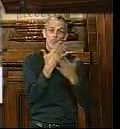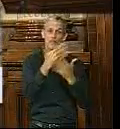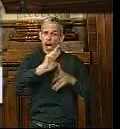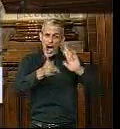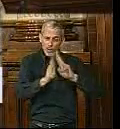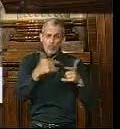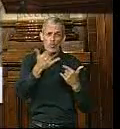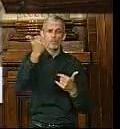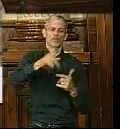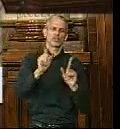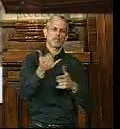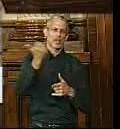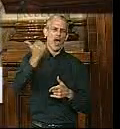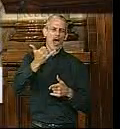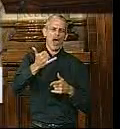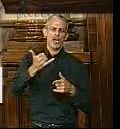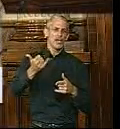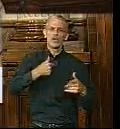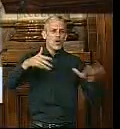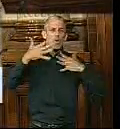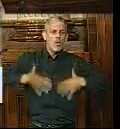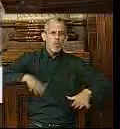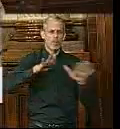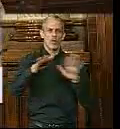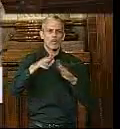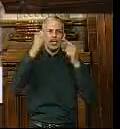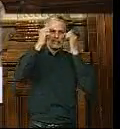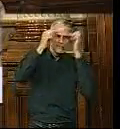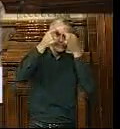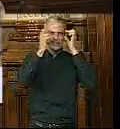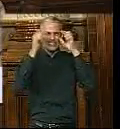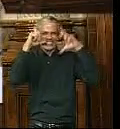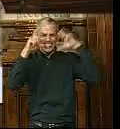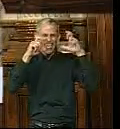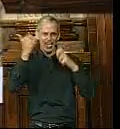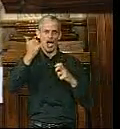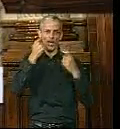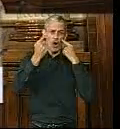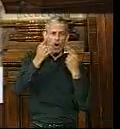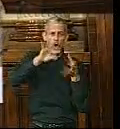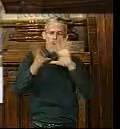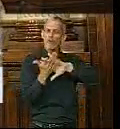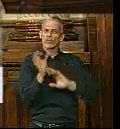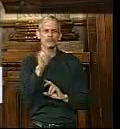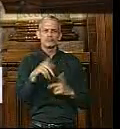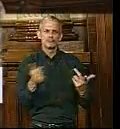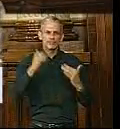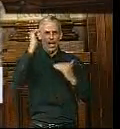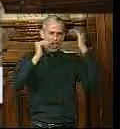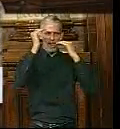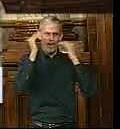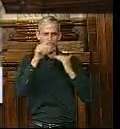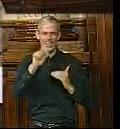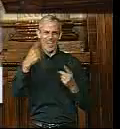manos, pero en realidad él también está moviendo sus cejas, colocando los ojos en posturas